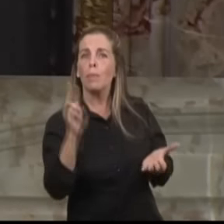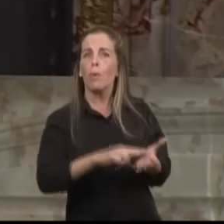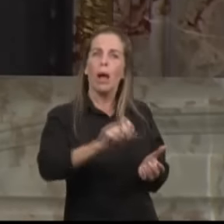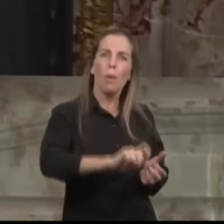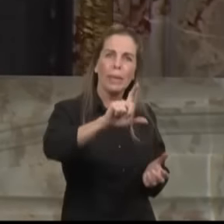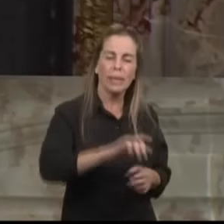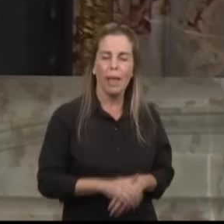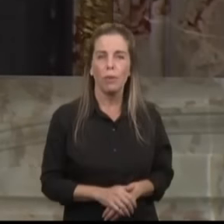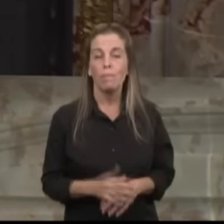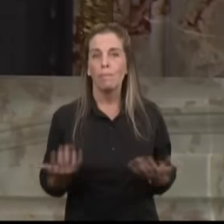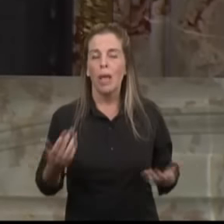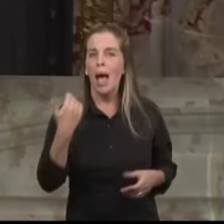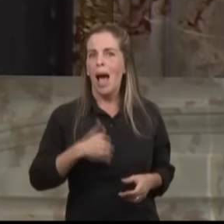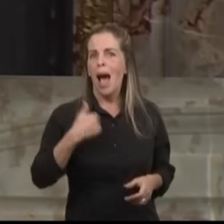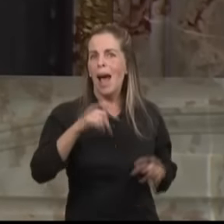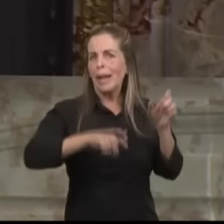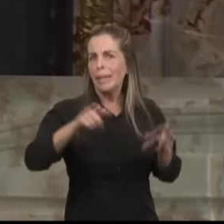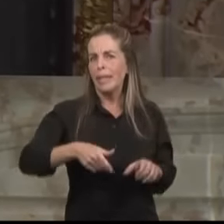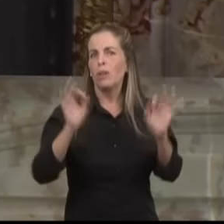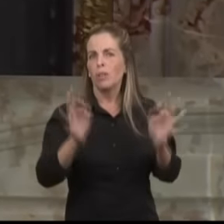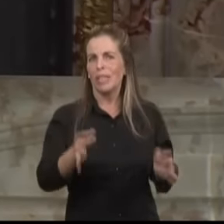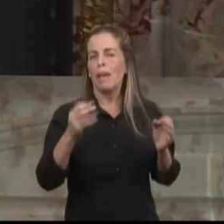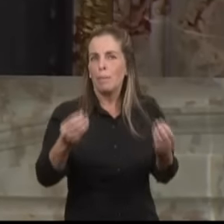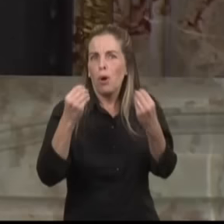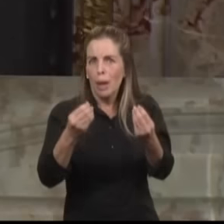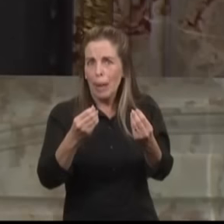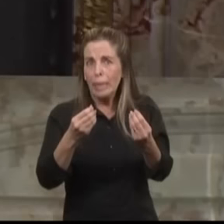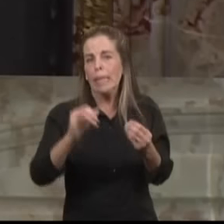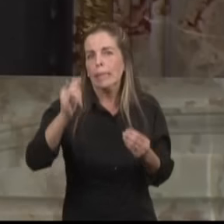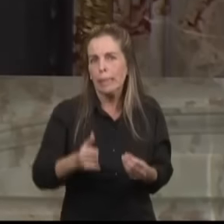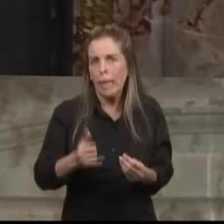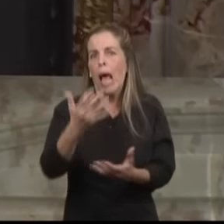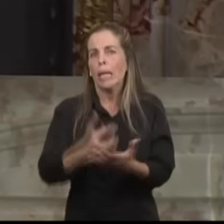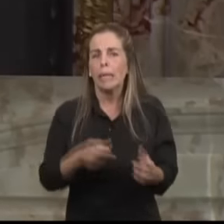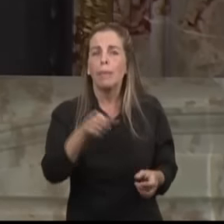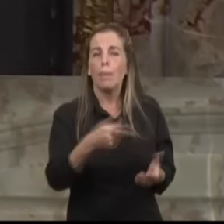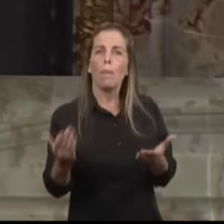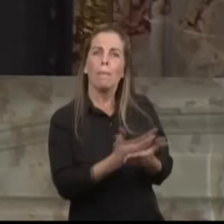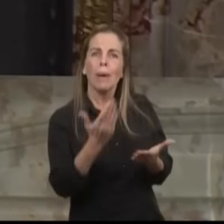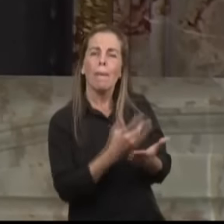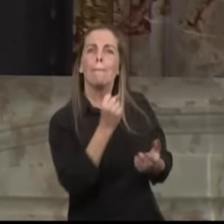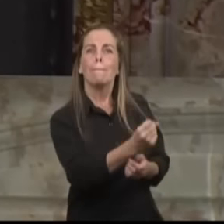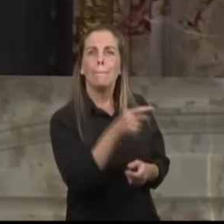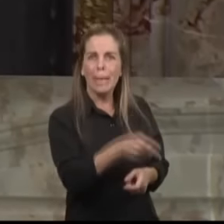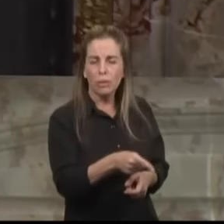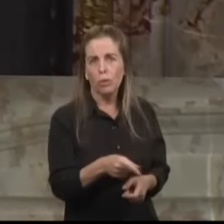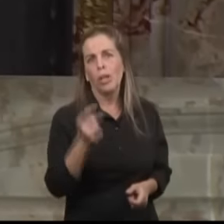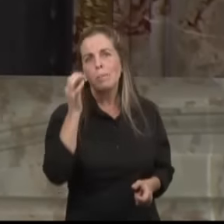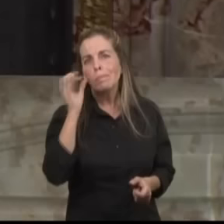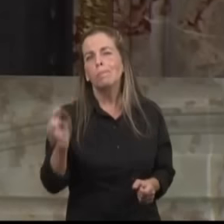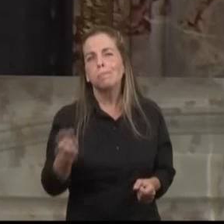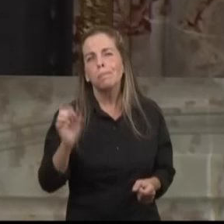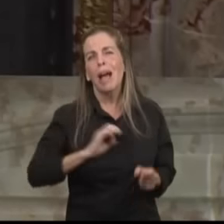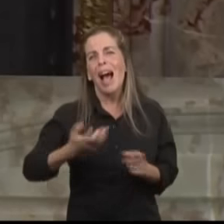explícitos. Los argentinos ya sabemos lo que ocurrirá si financiamos estos gastos con emisión monetaria. Lo vimos hace muy pocos